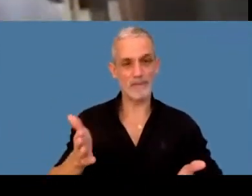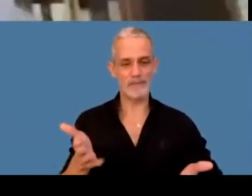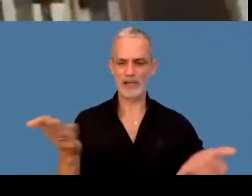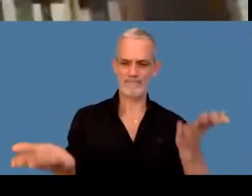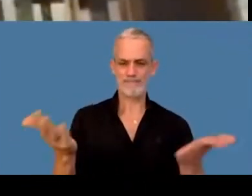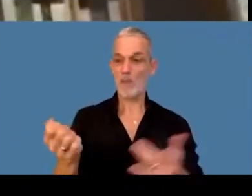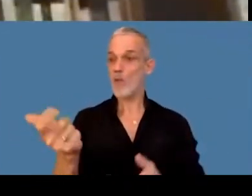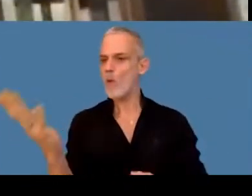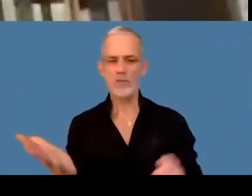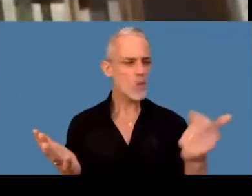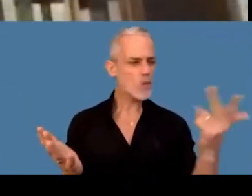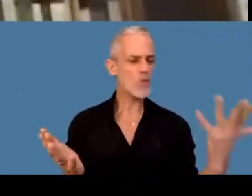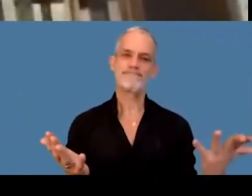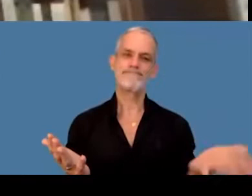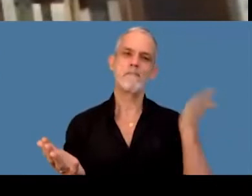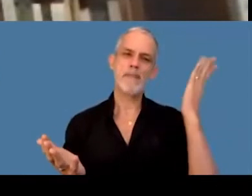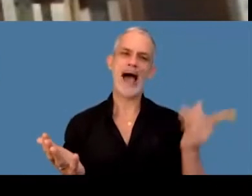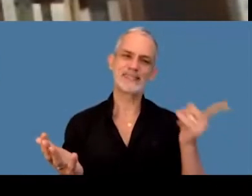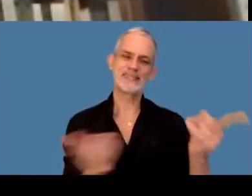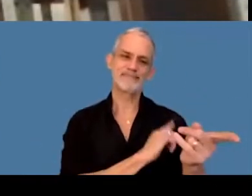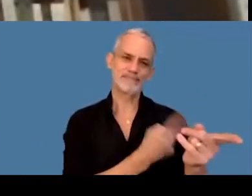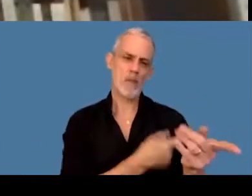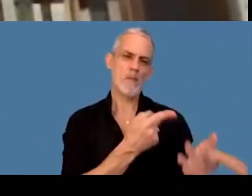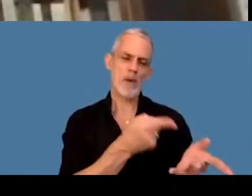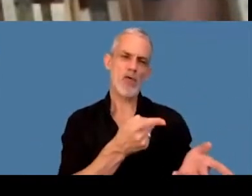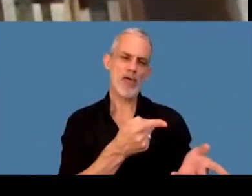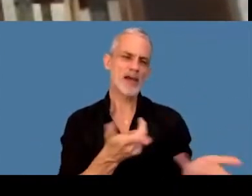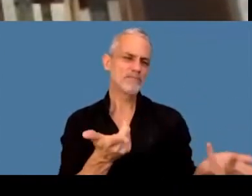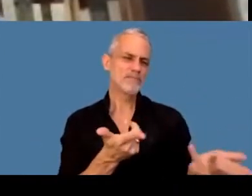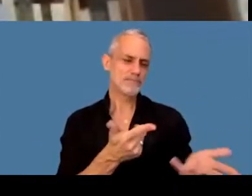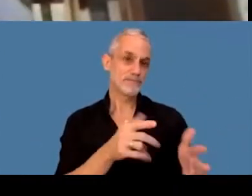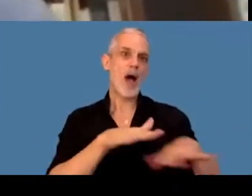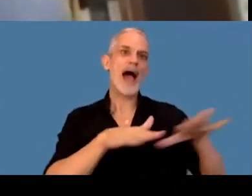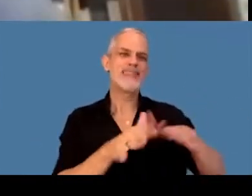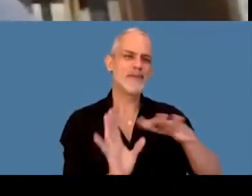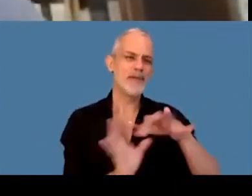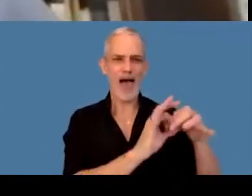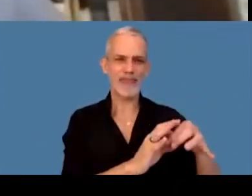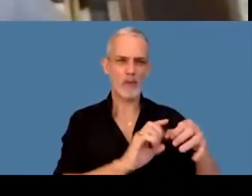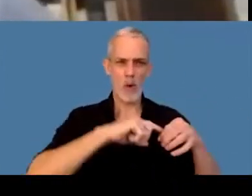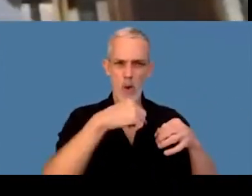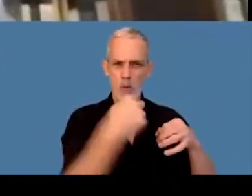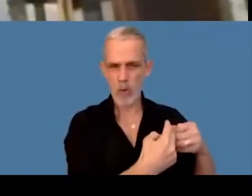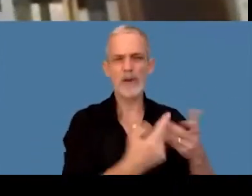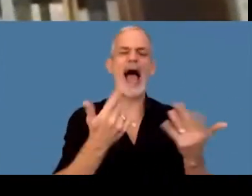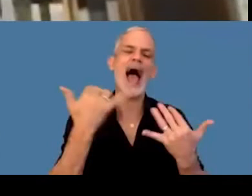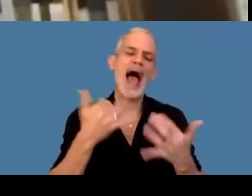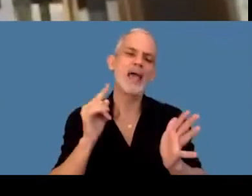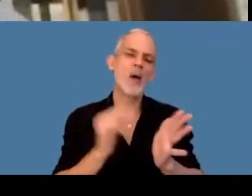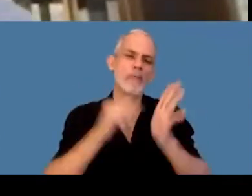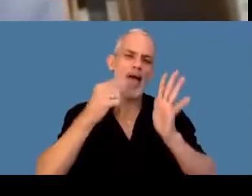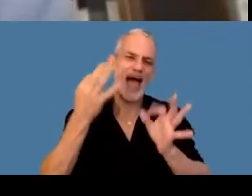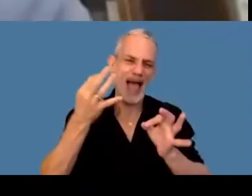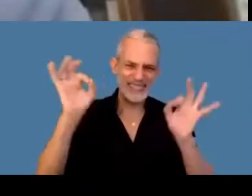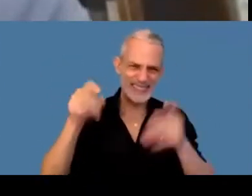cuantitativa y cualitativamente representará más en términos generales. Siempre puede haber excepciones.